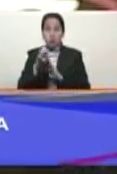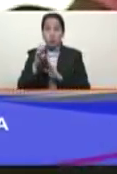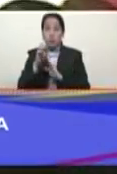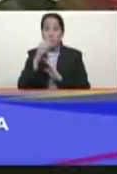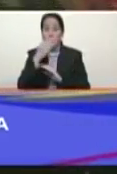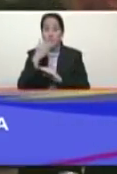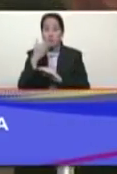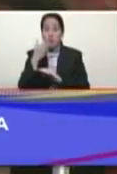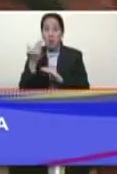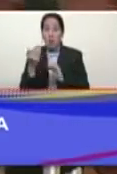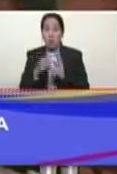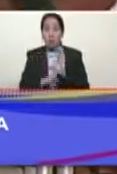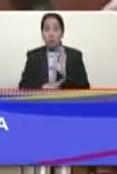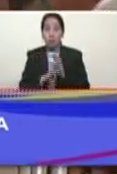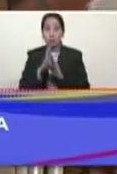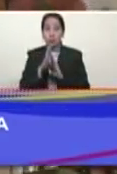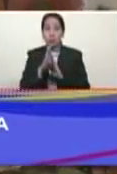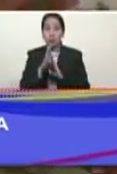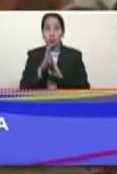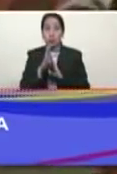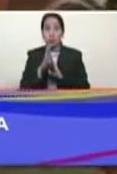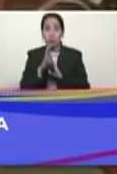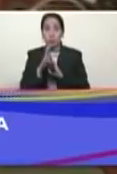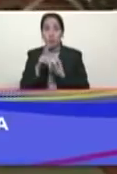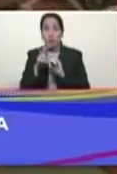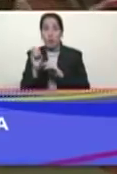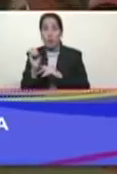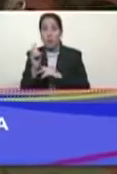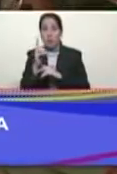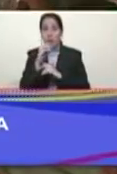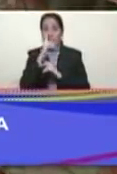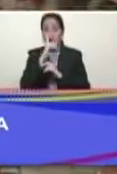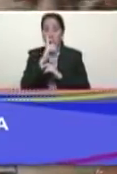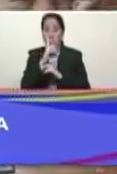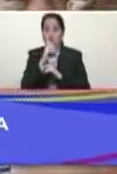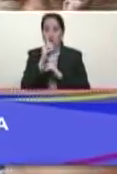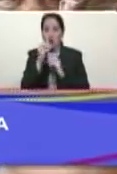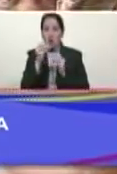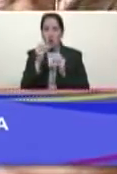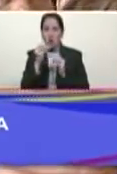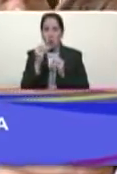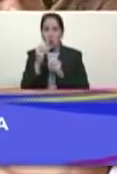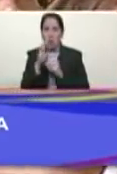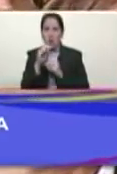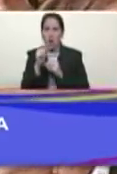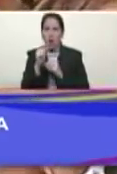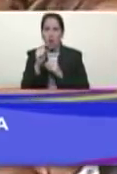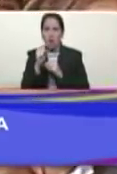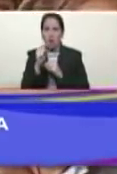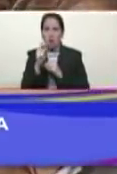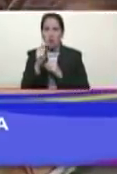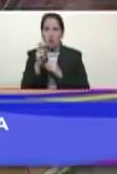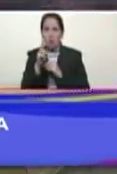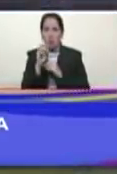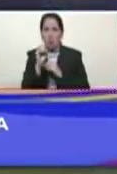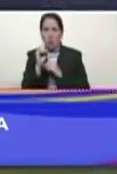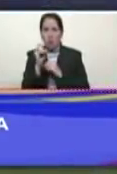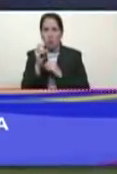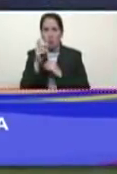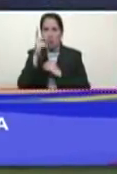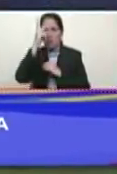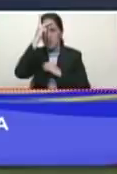Torres. 20 años, cómo ha evolucionado Castro Soteldo, Tarek